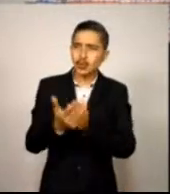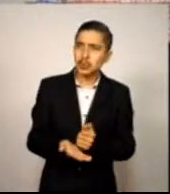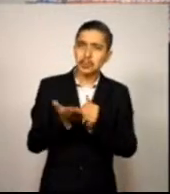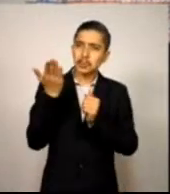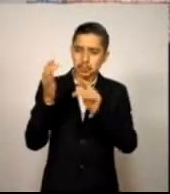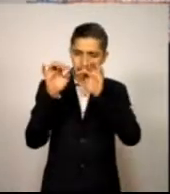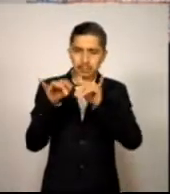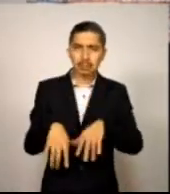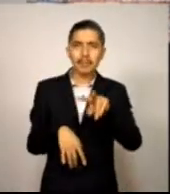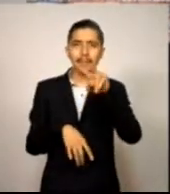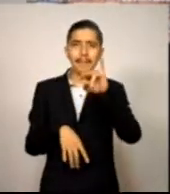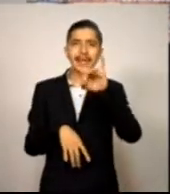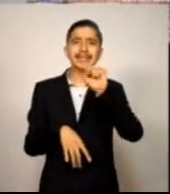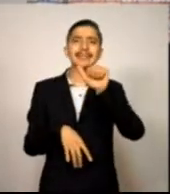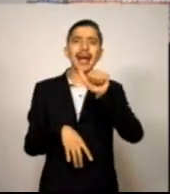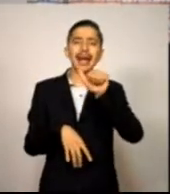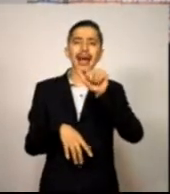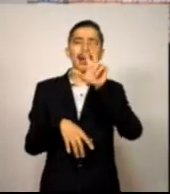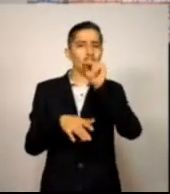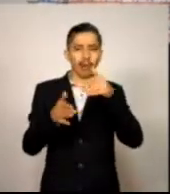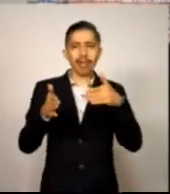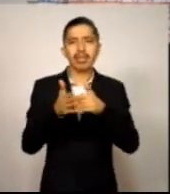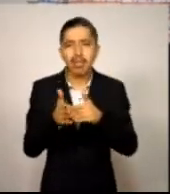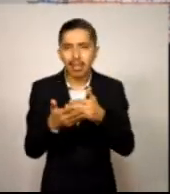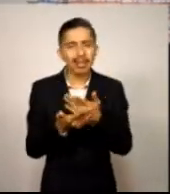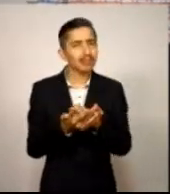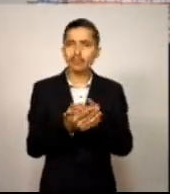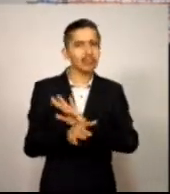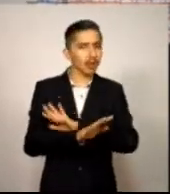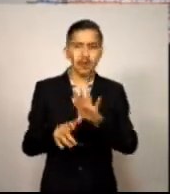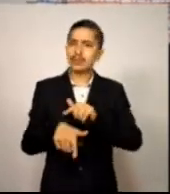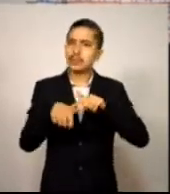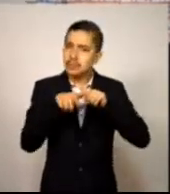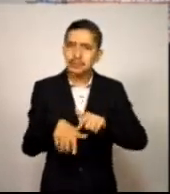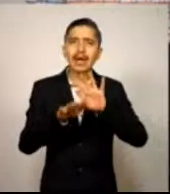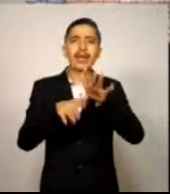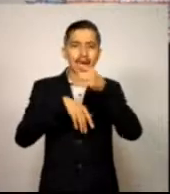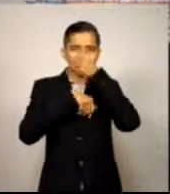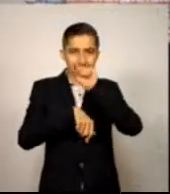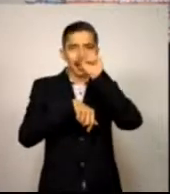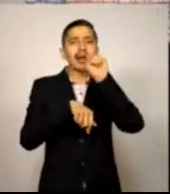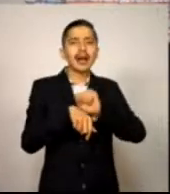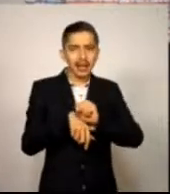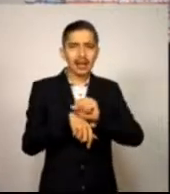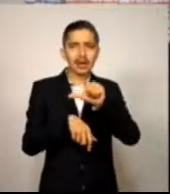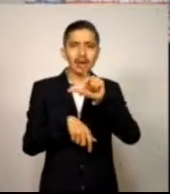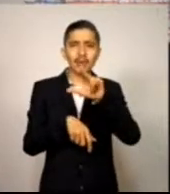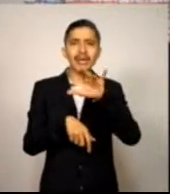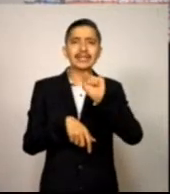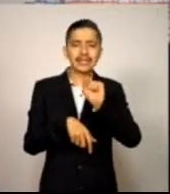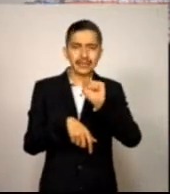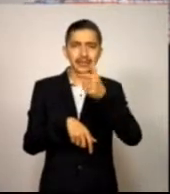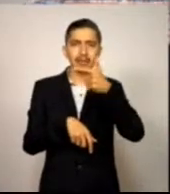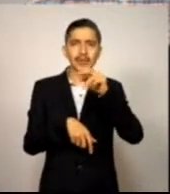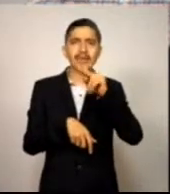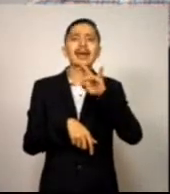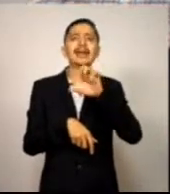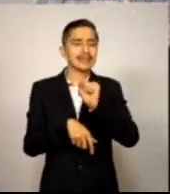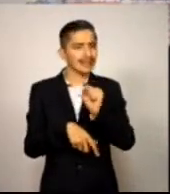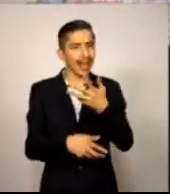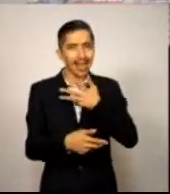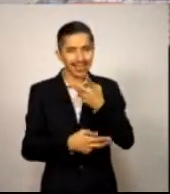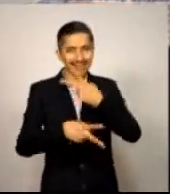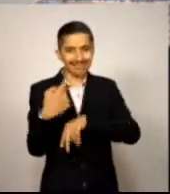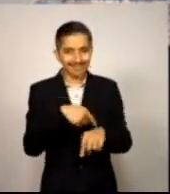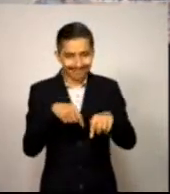solicitud de visa continúen y no se detengan así lo hemos acordado con el secretario josé luís gutiérrez que está